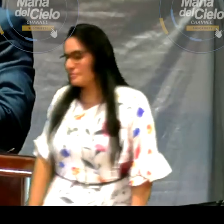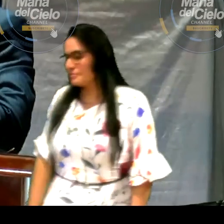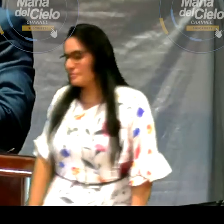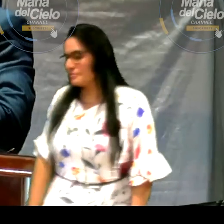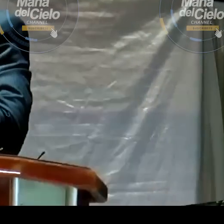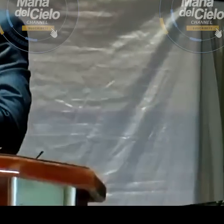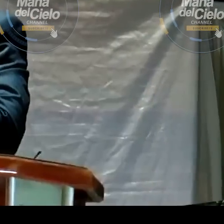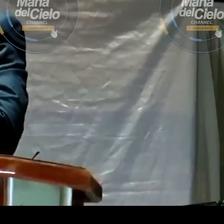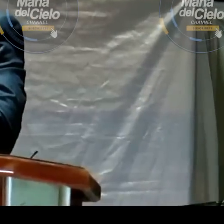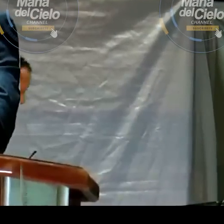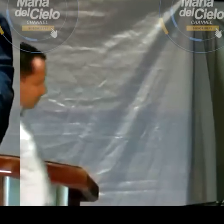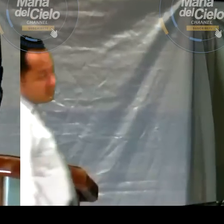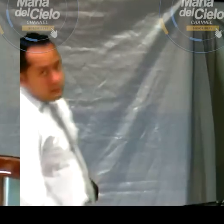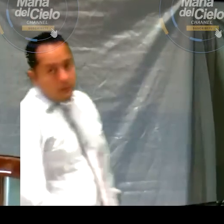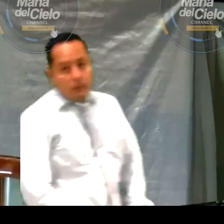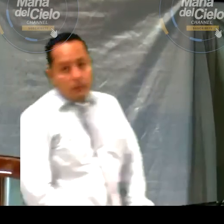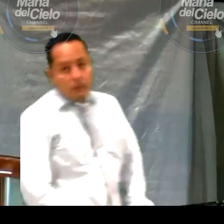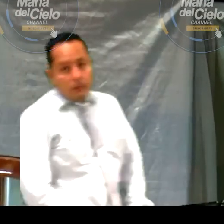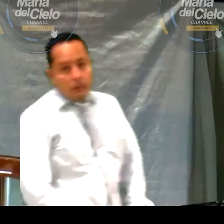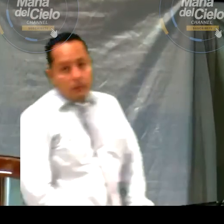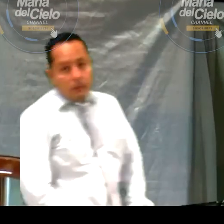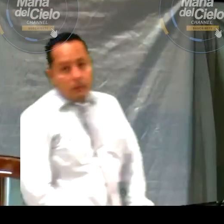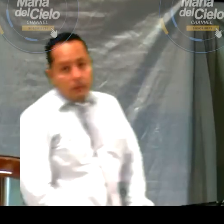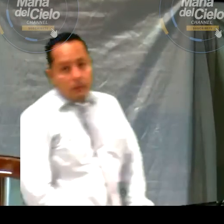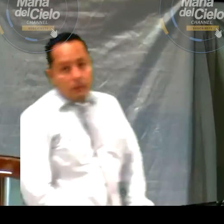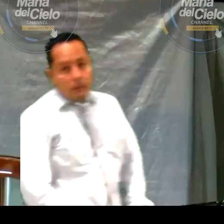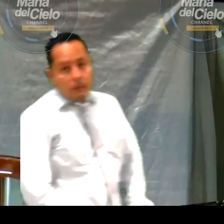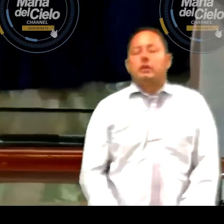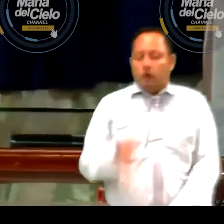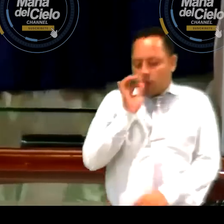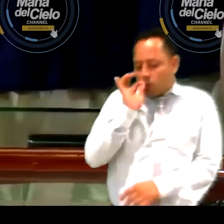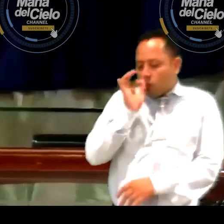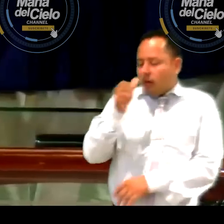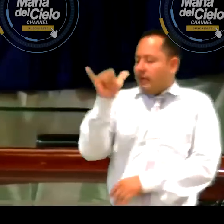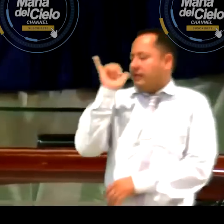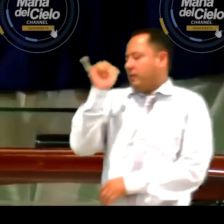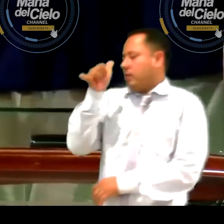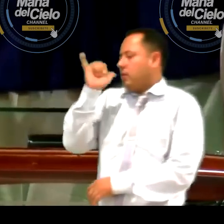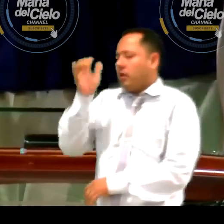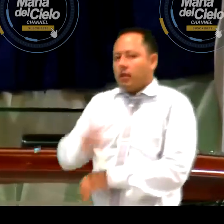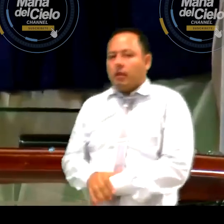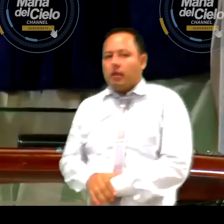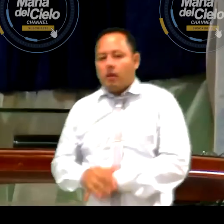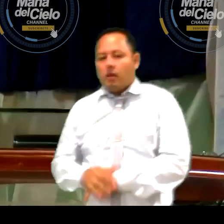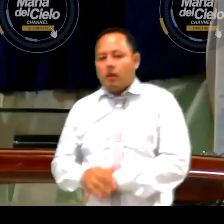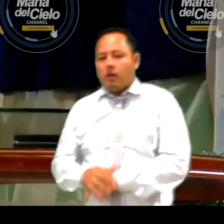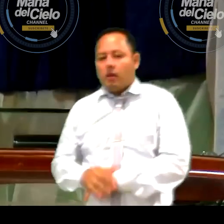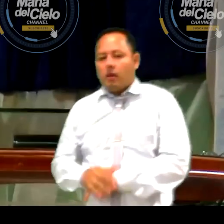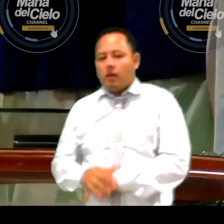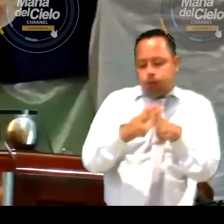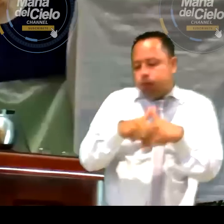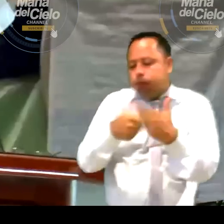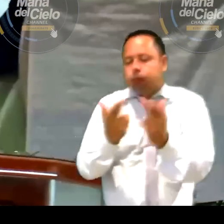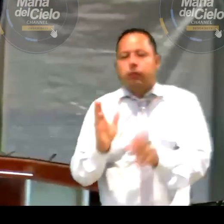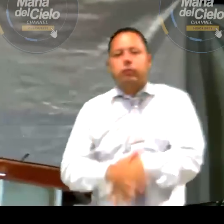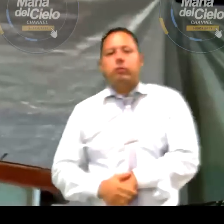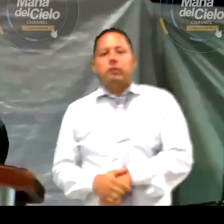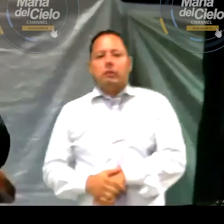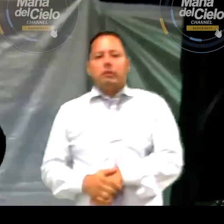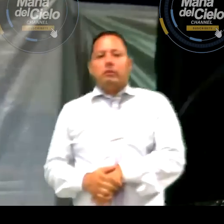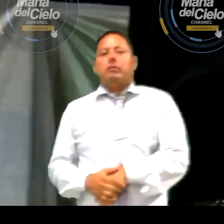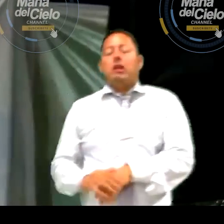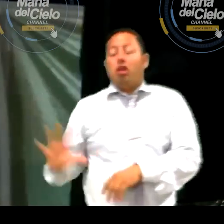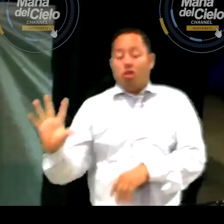desorden. Ni siquiera la droga, ni el alcohol, ni el sexo ilícito, nada. Eso no